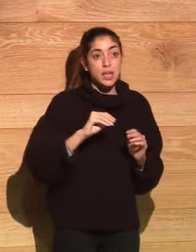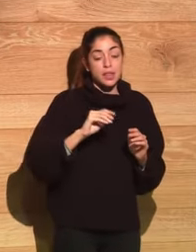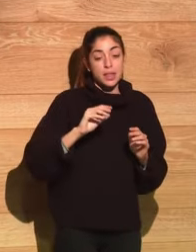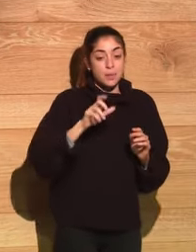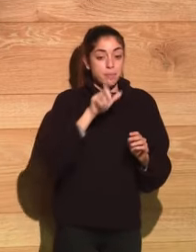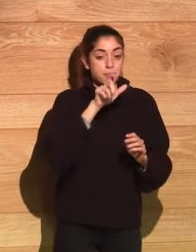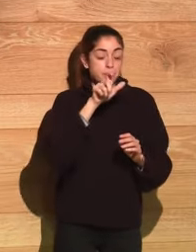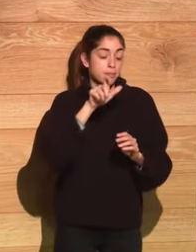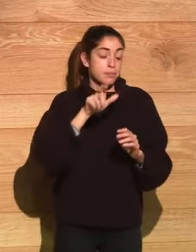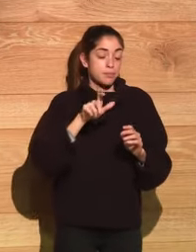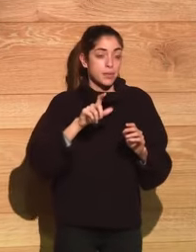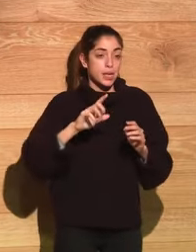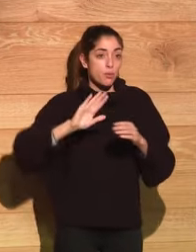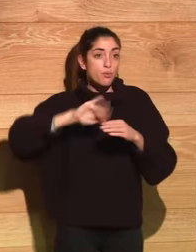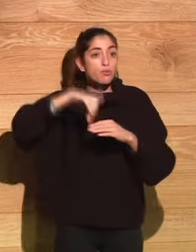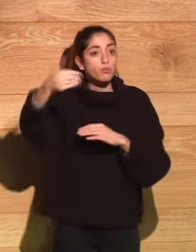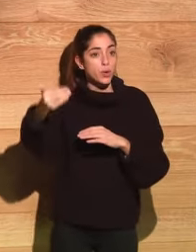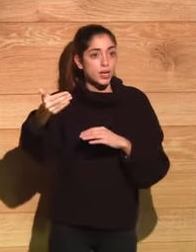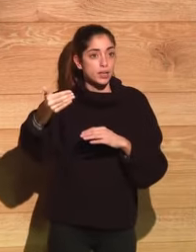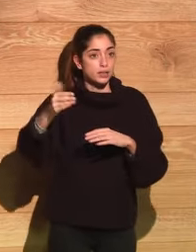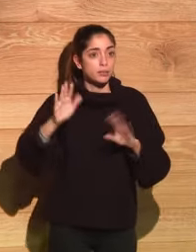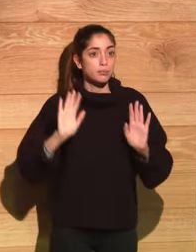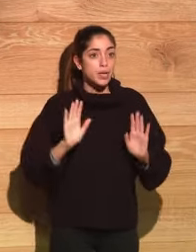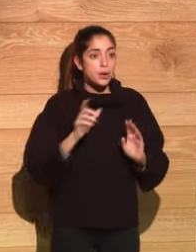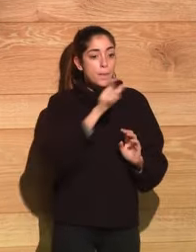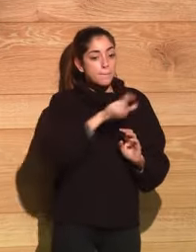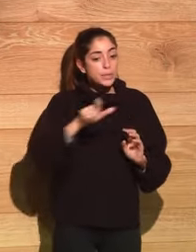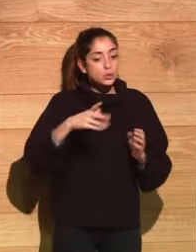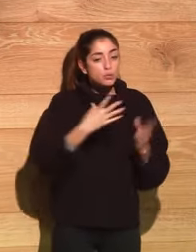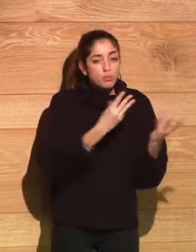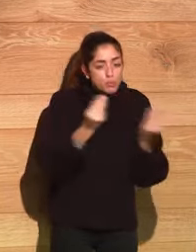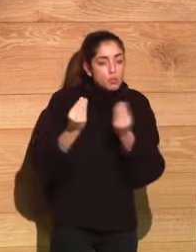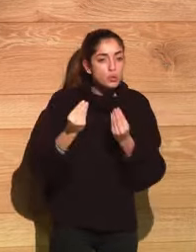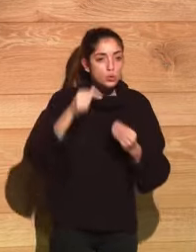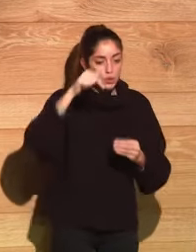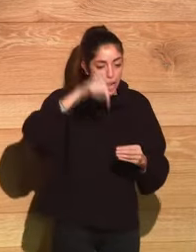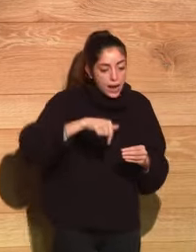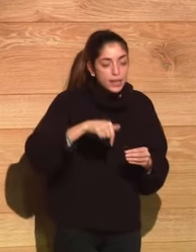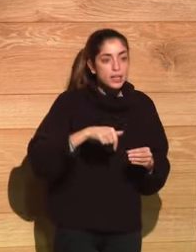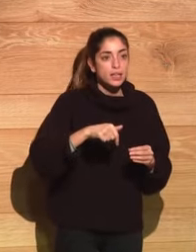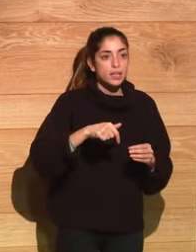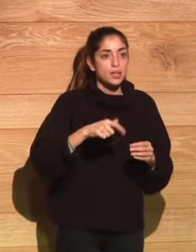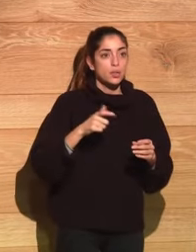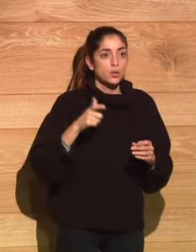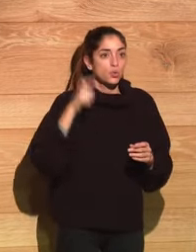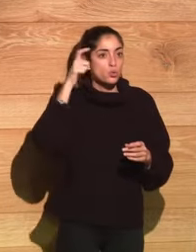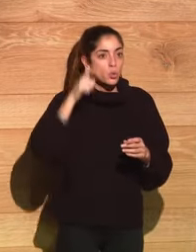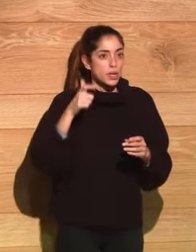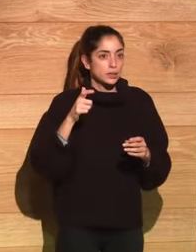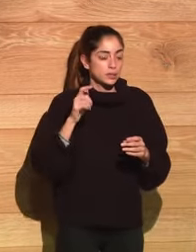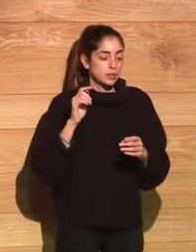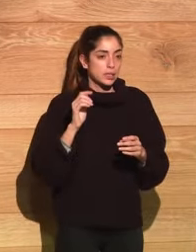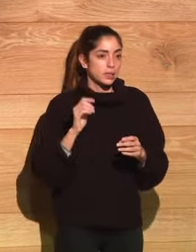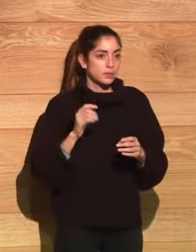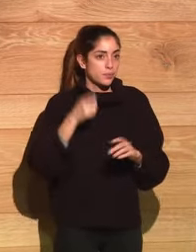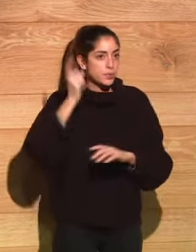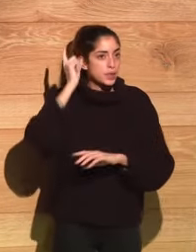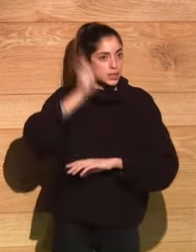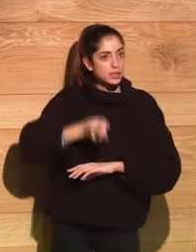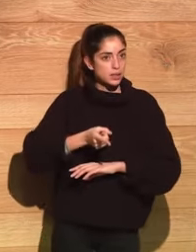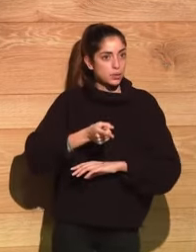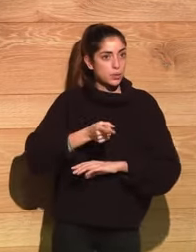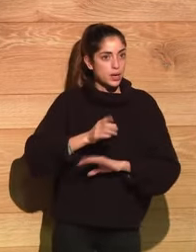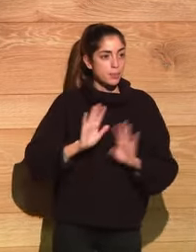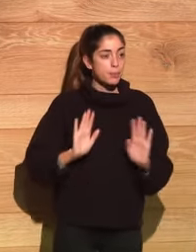aquí. Es decir, por ejemplo, muchos estuvieron aquí durante la dictadura, muchos trabajaron aquí y fueron, por un